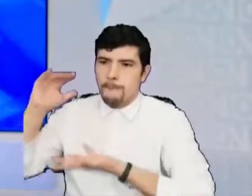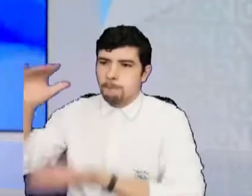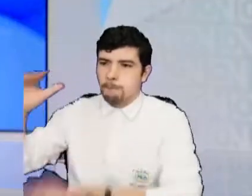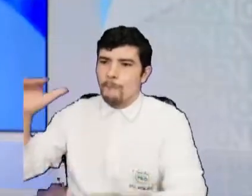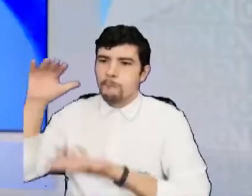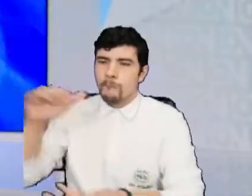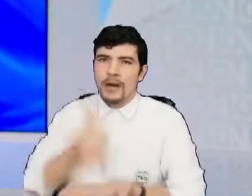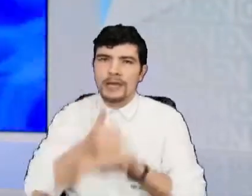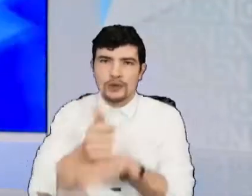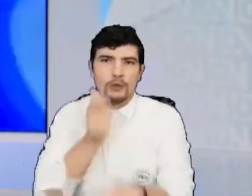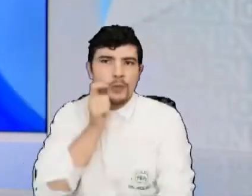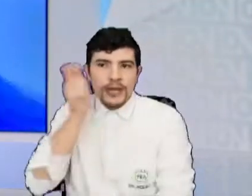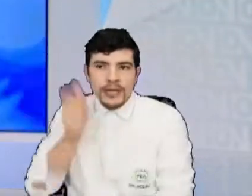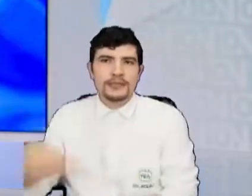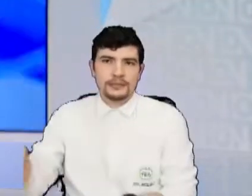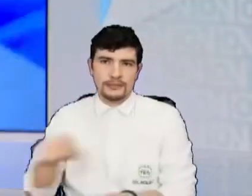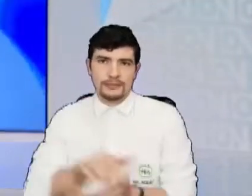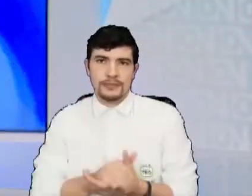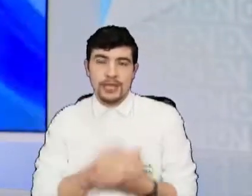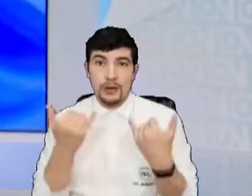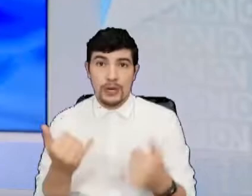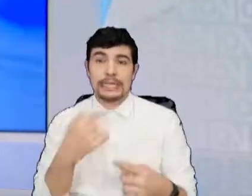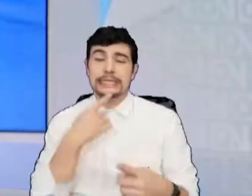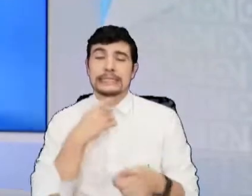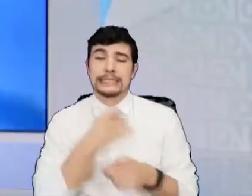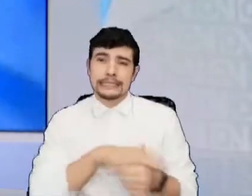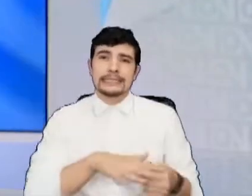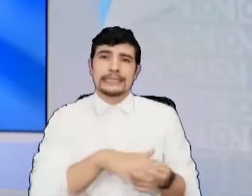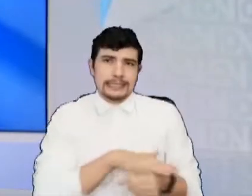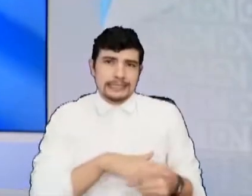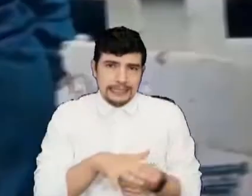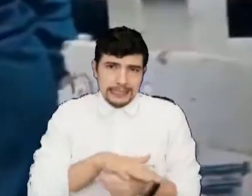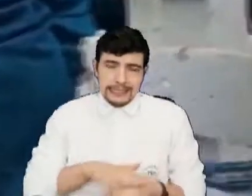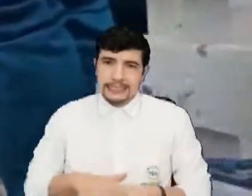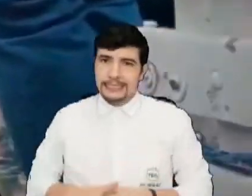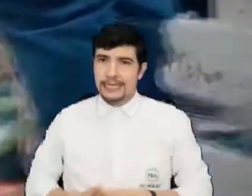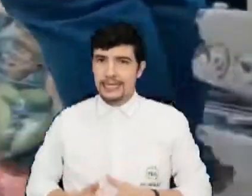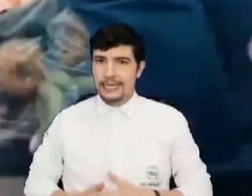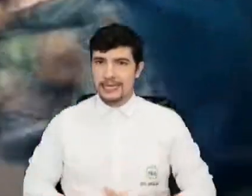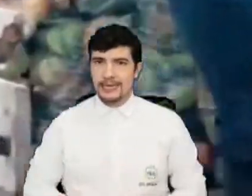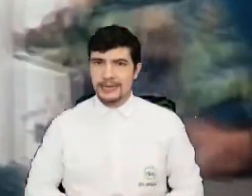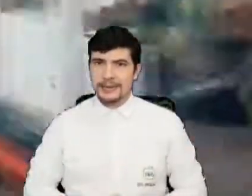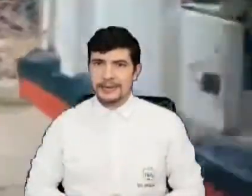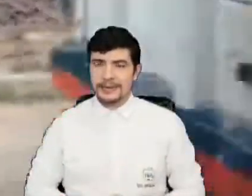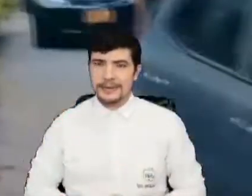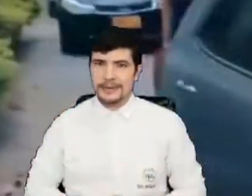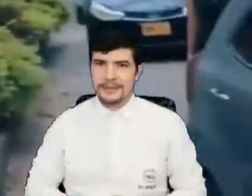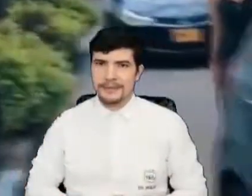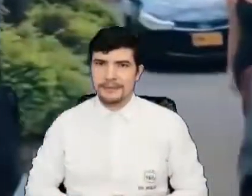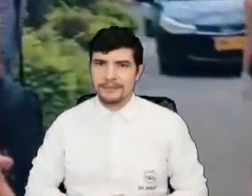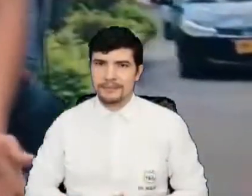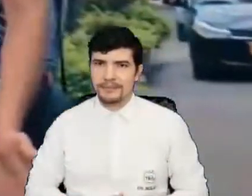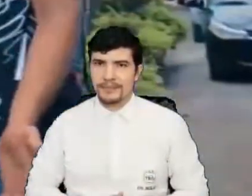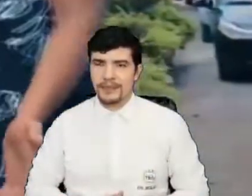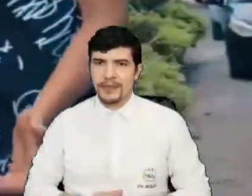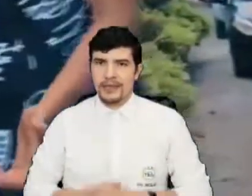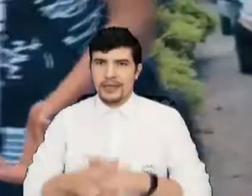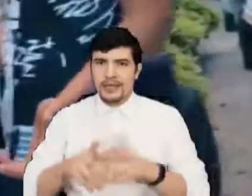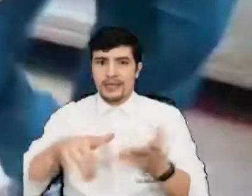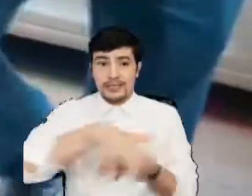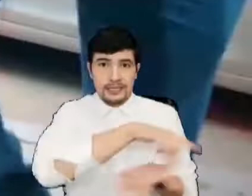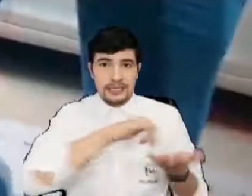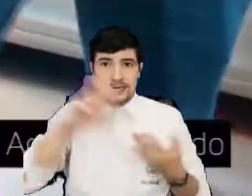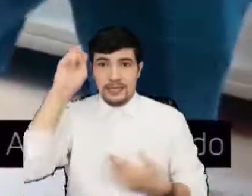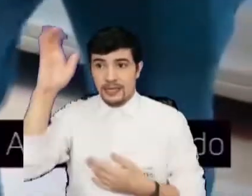del COVID-19, una complicada labor en medio de la situación. En el Gran Santander, las autoridades